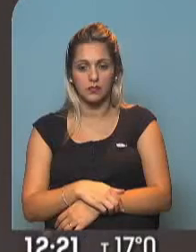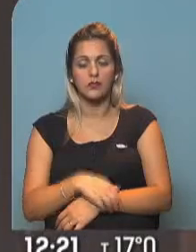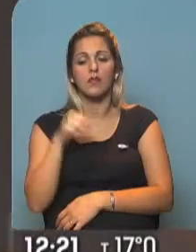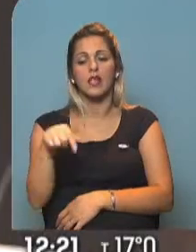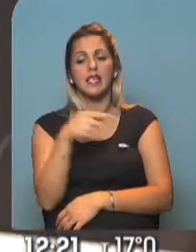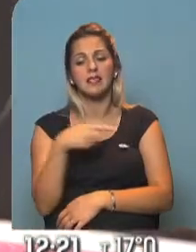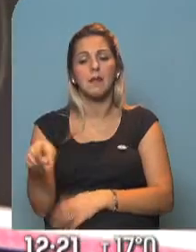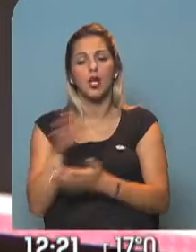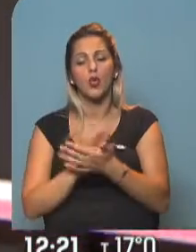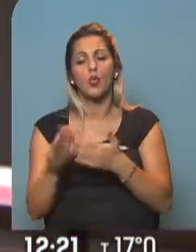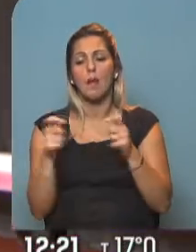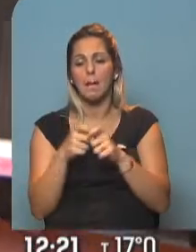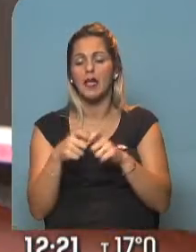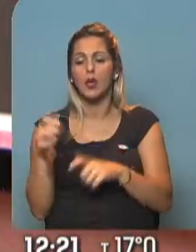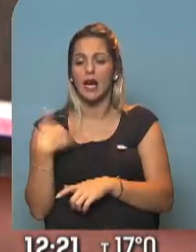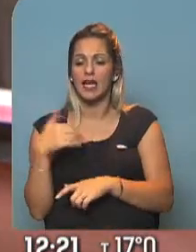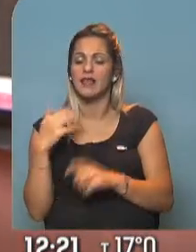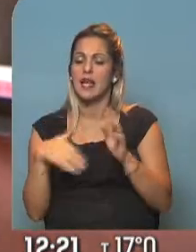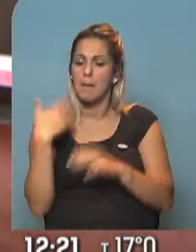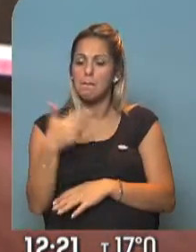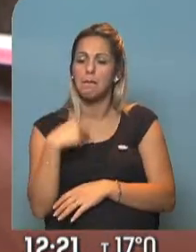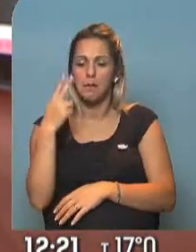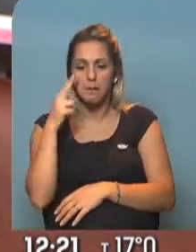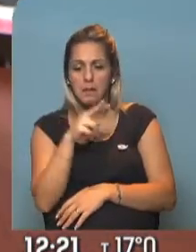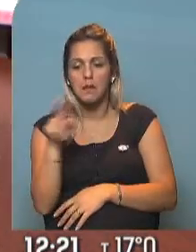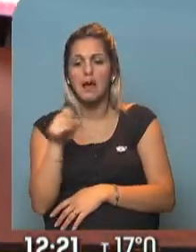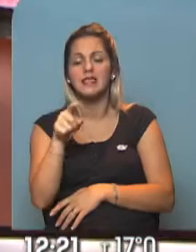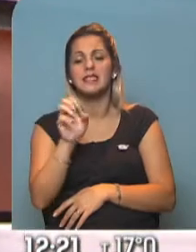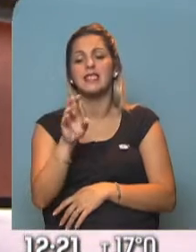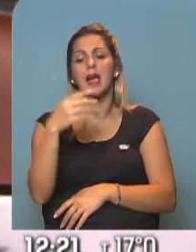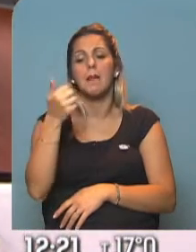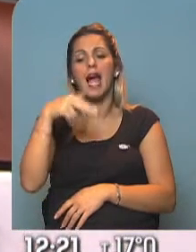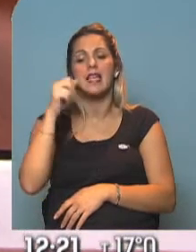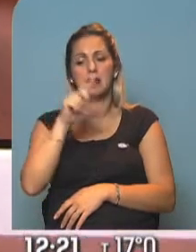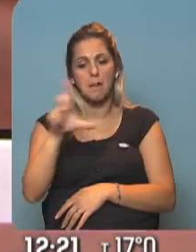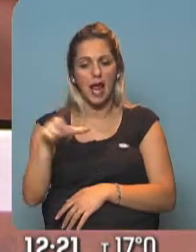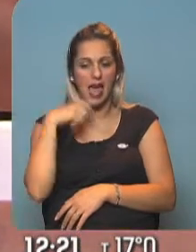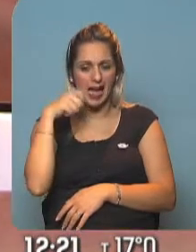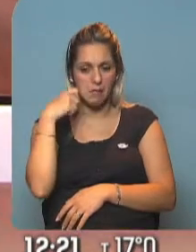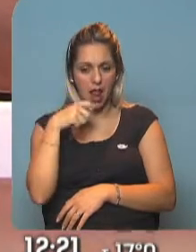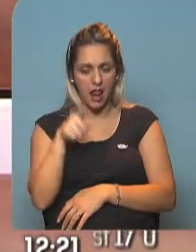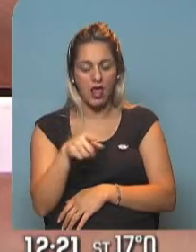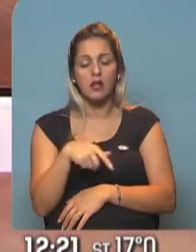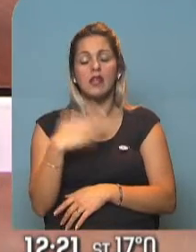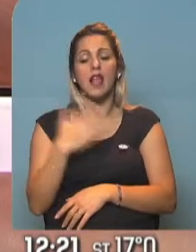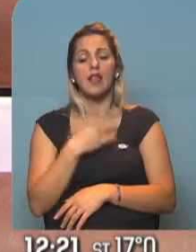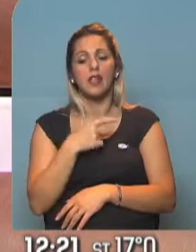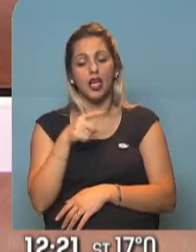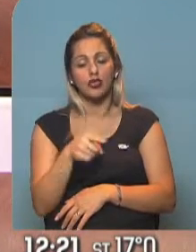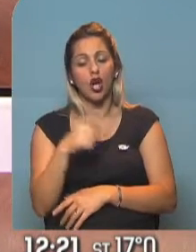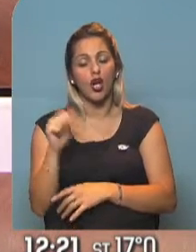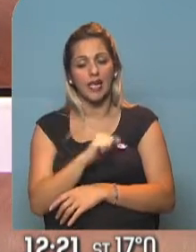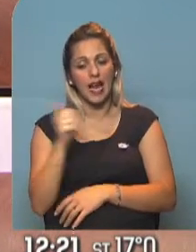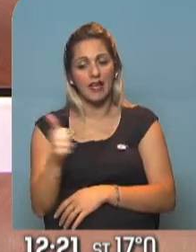Esta semana estrenó una de las películas argentinas más esperadas del año. Se llama Animal, llega de la mano de Armando Bó, director y ganador